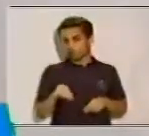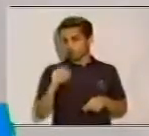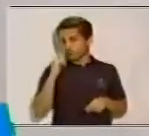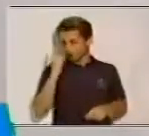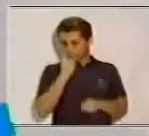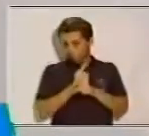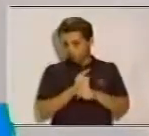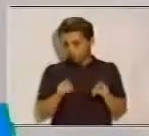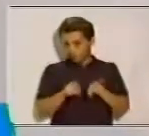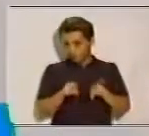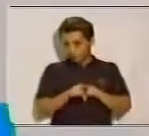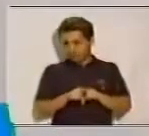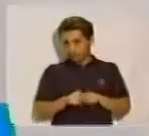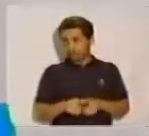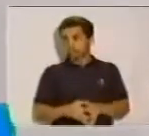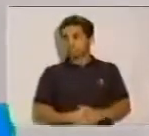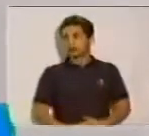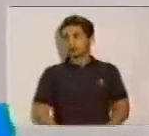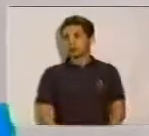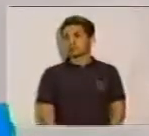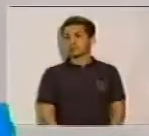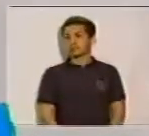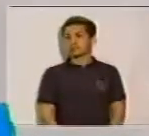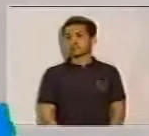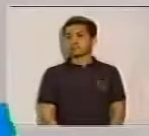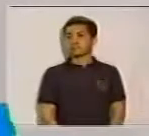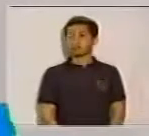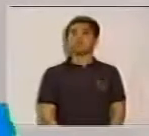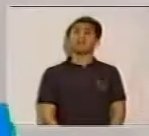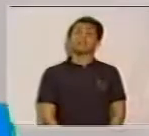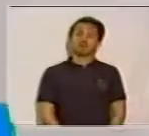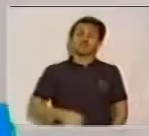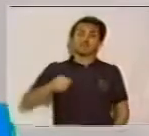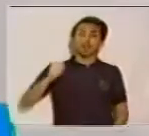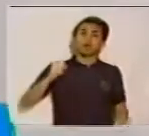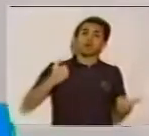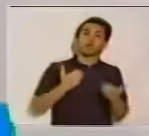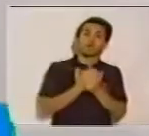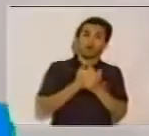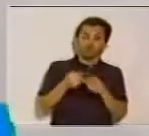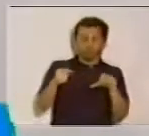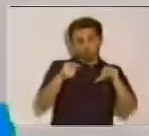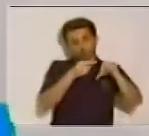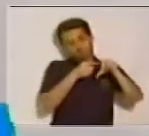coincida. Y entonces trazamos la nueva circunferencia.